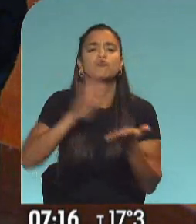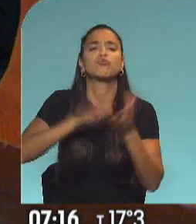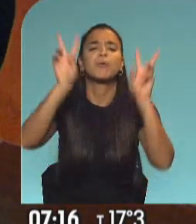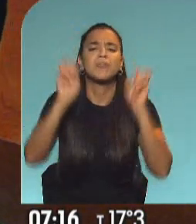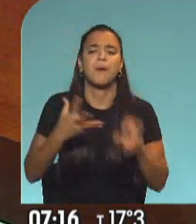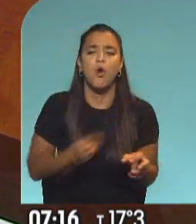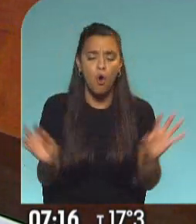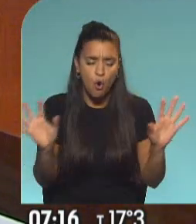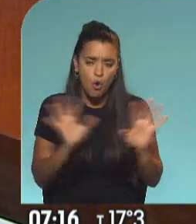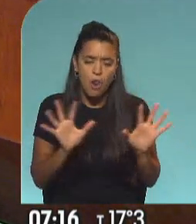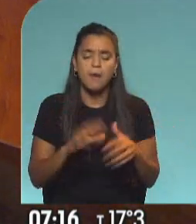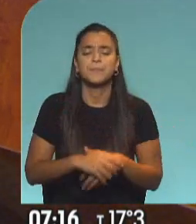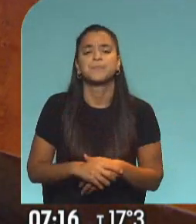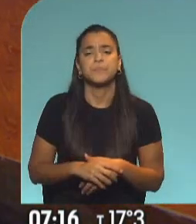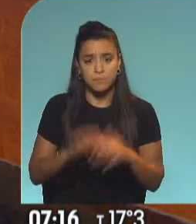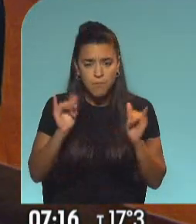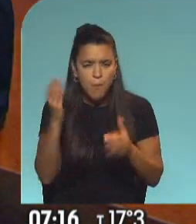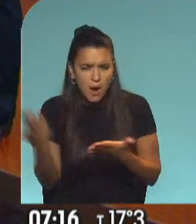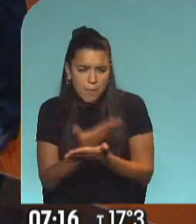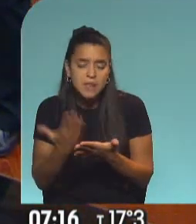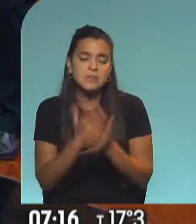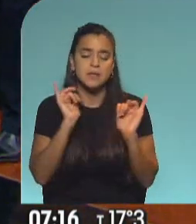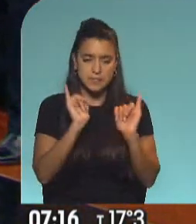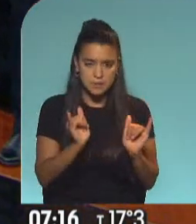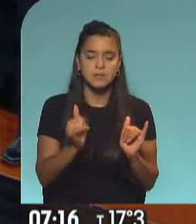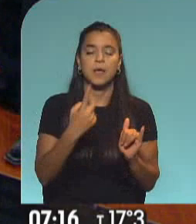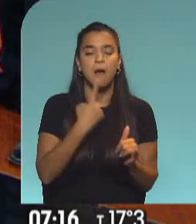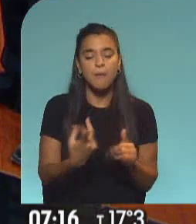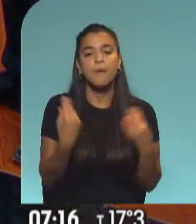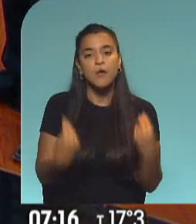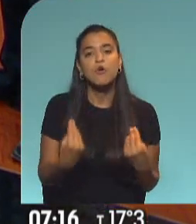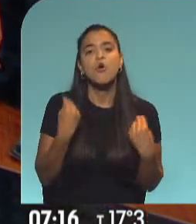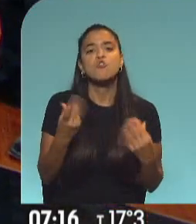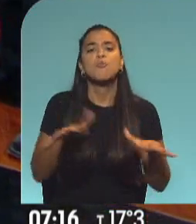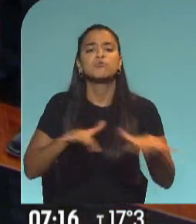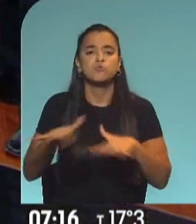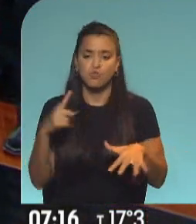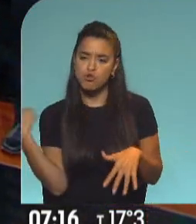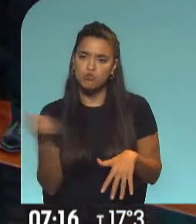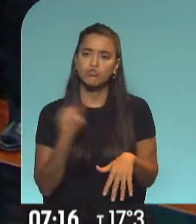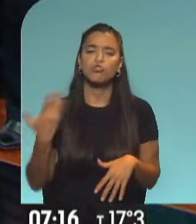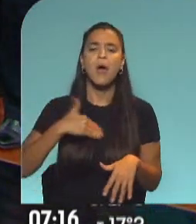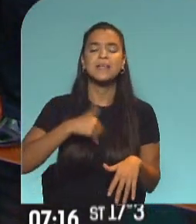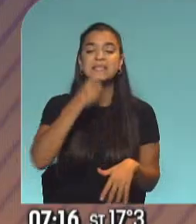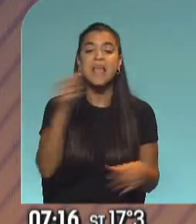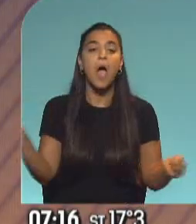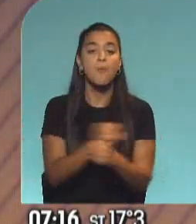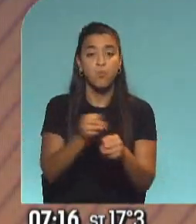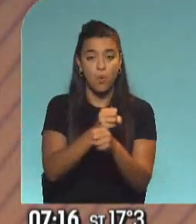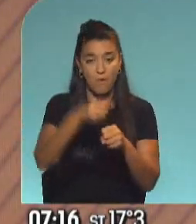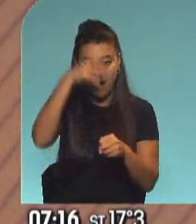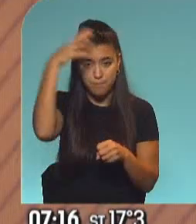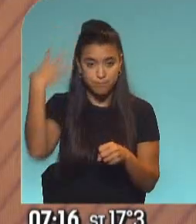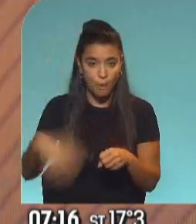Buen día. Vamos a, si te parece, Pablo, a repasar, a repasar el mapa para ver en qué situación nos encontraríamos en Argentina si se aprueba